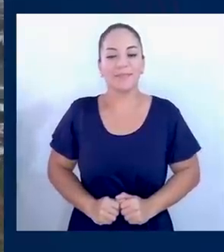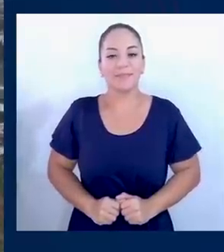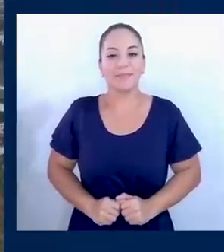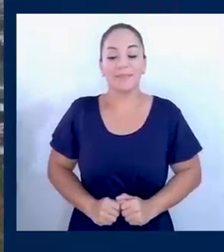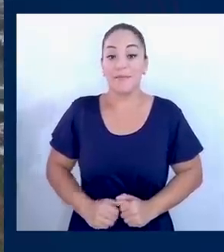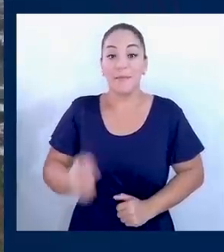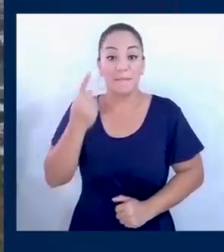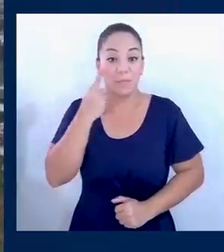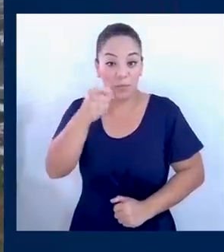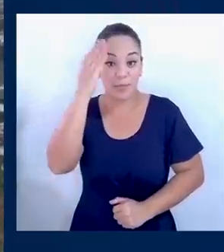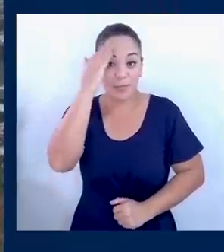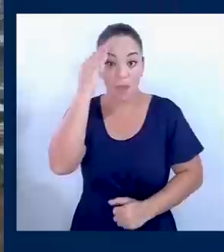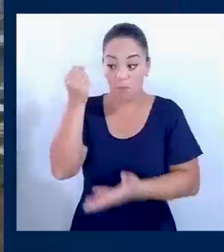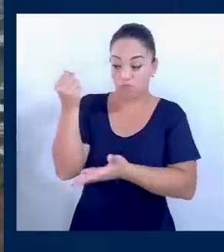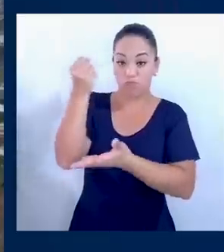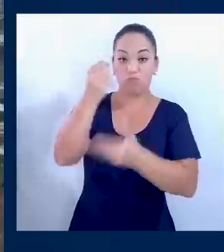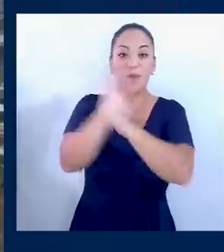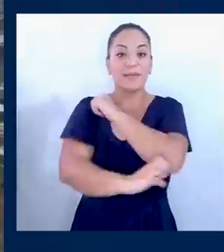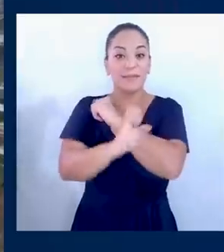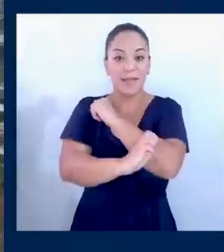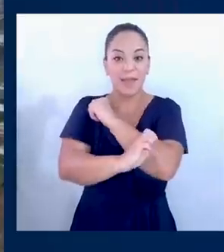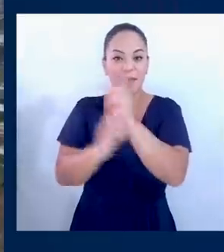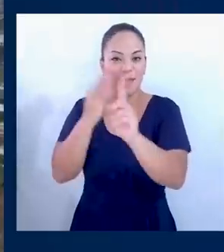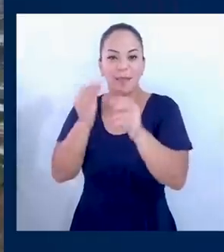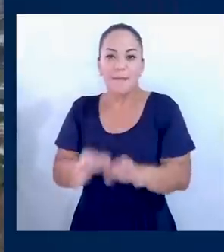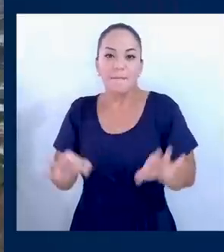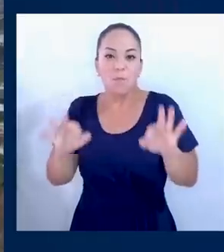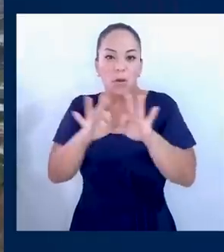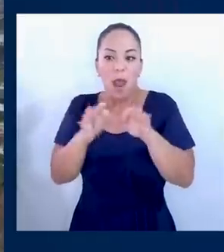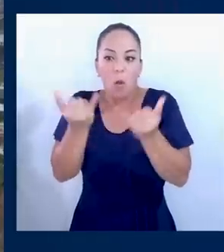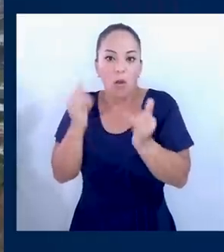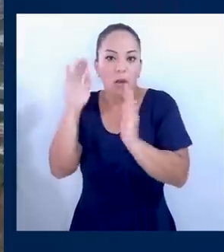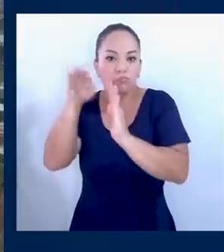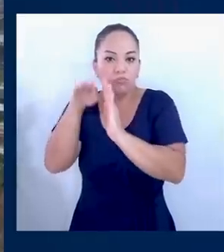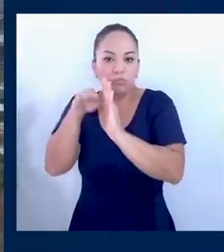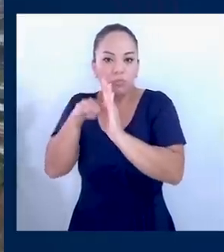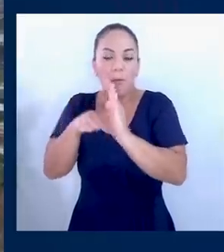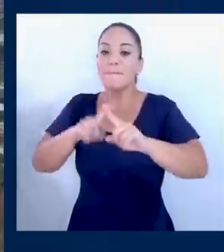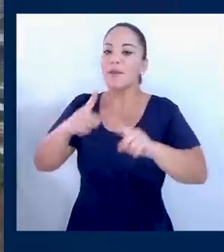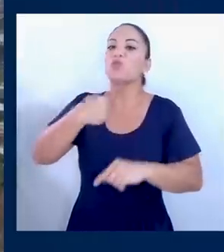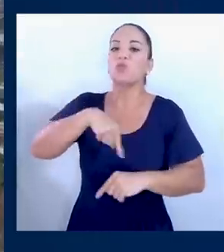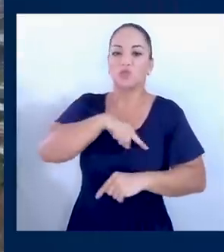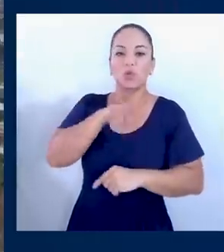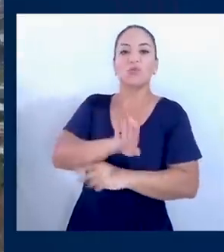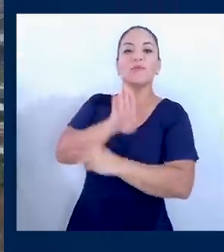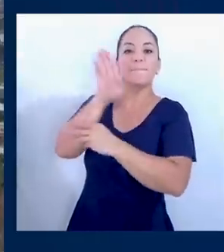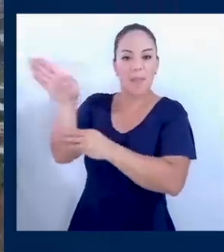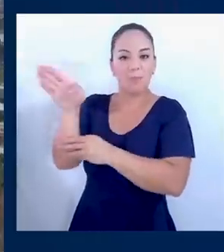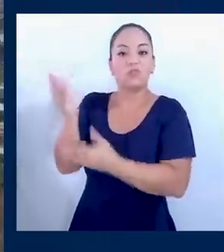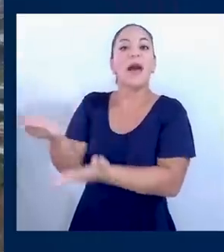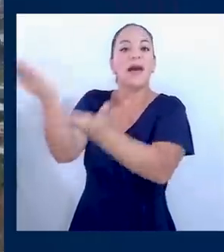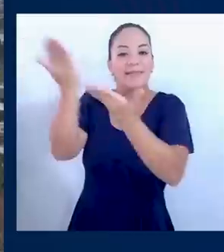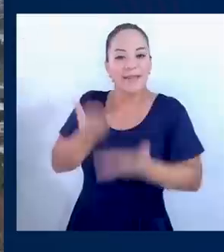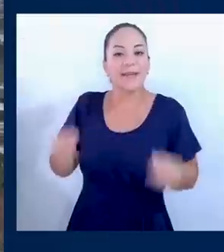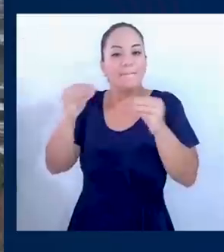donde el pastel de la inversión extranjera directa se está contrayendo, vamos a ir no solo a traernos la tajada que nos